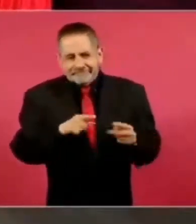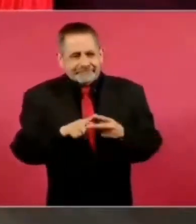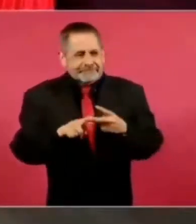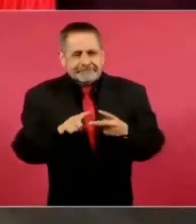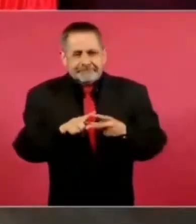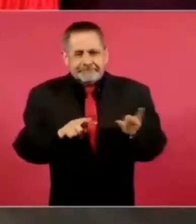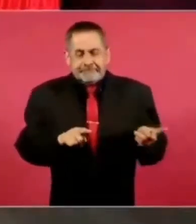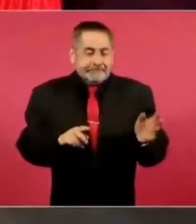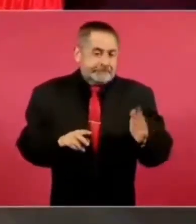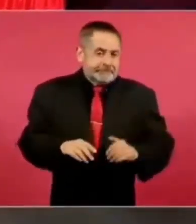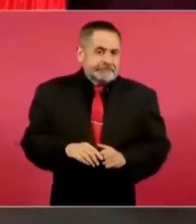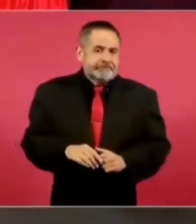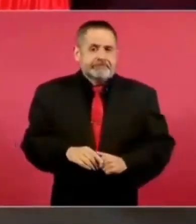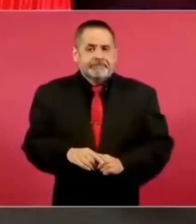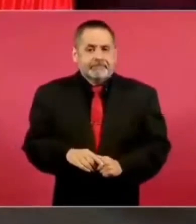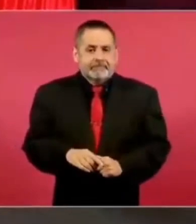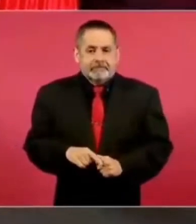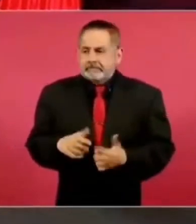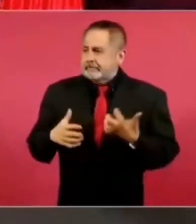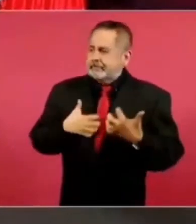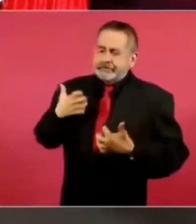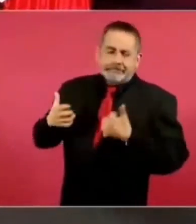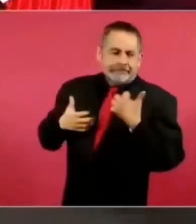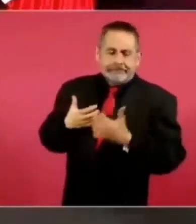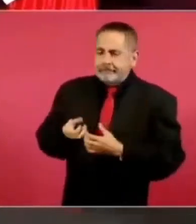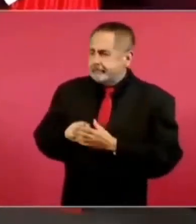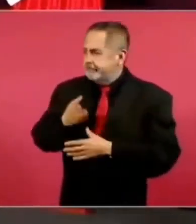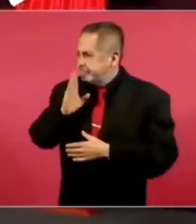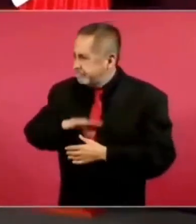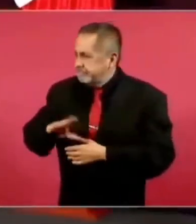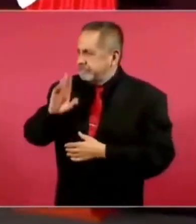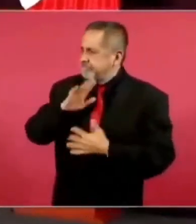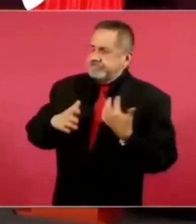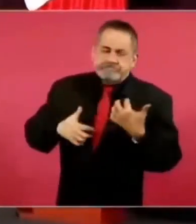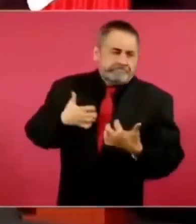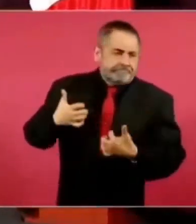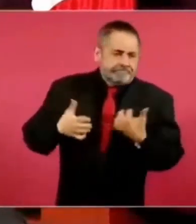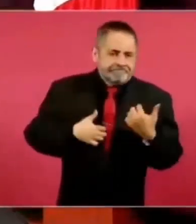Como no les ha ido bien,